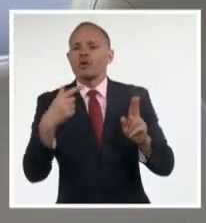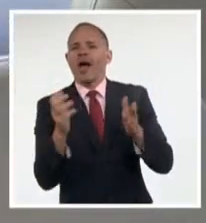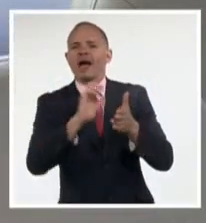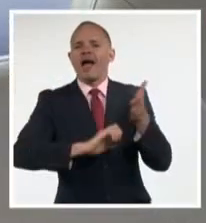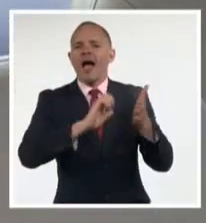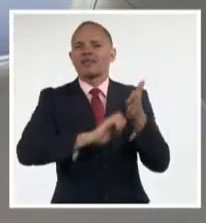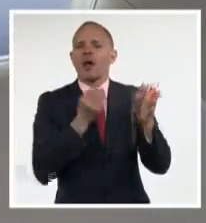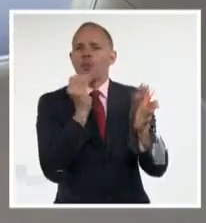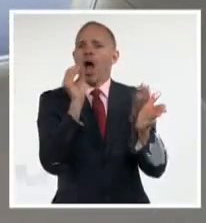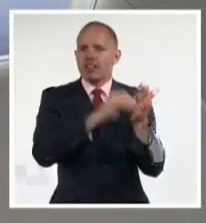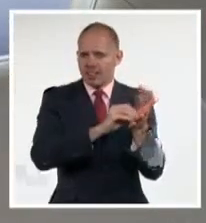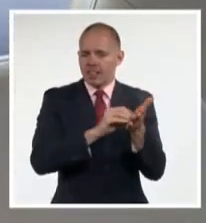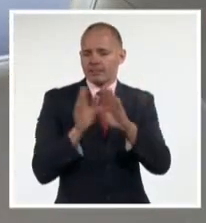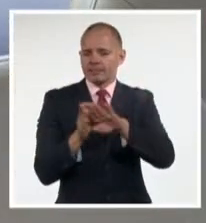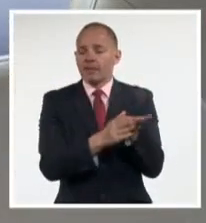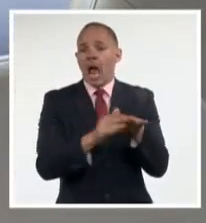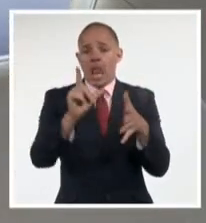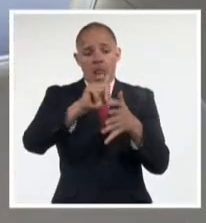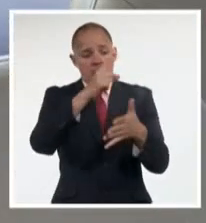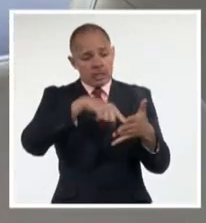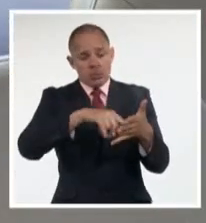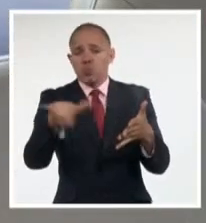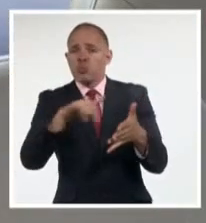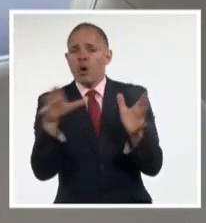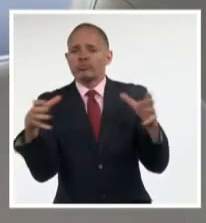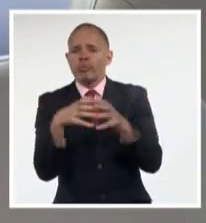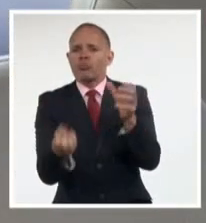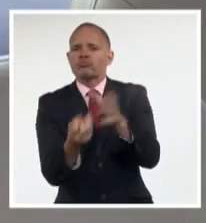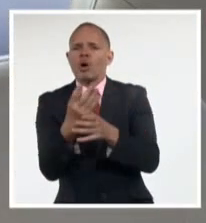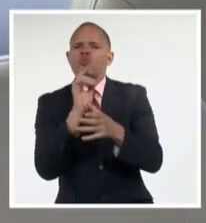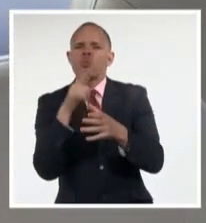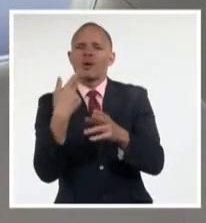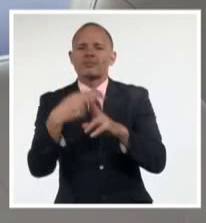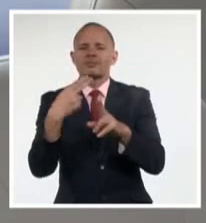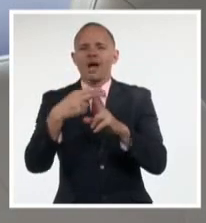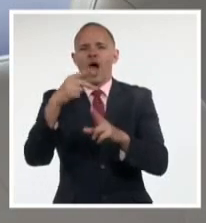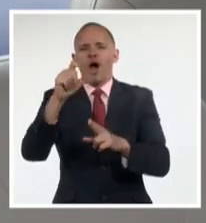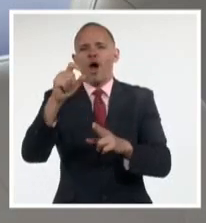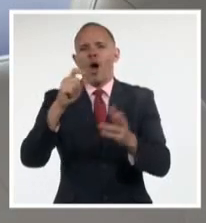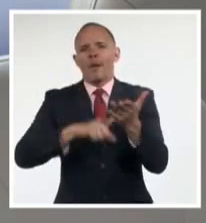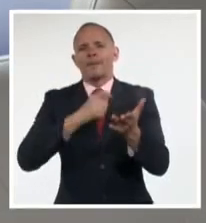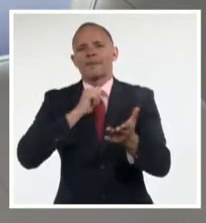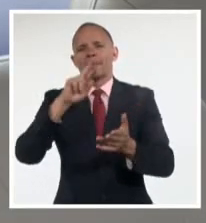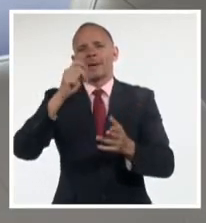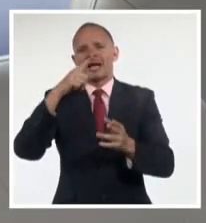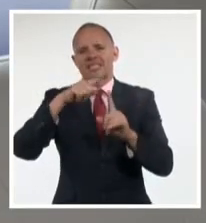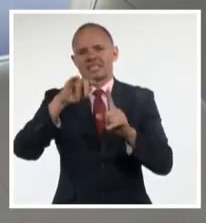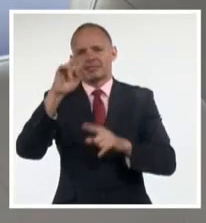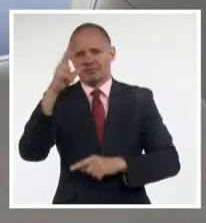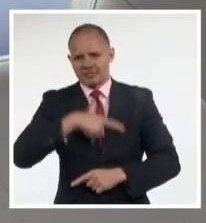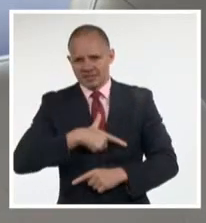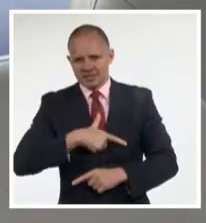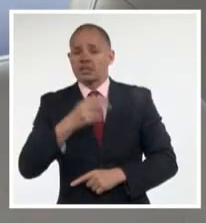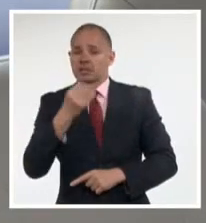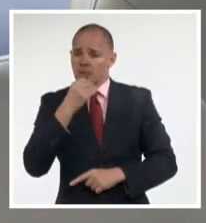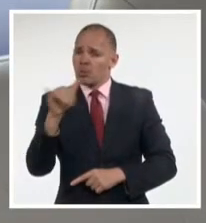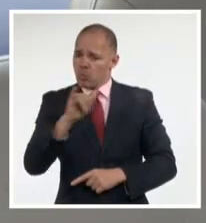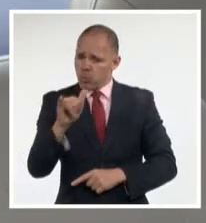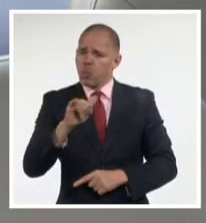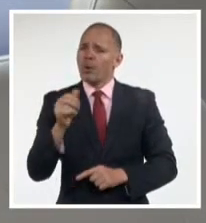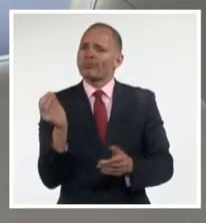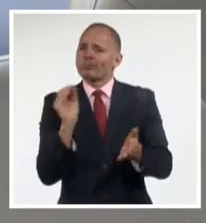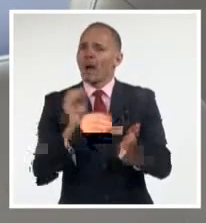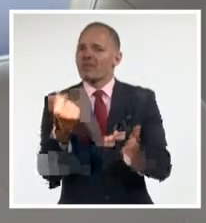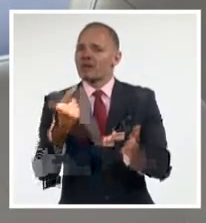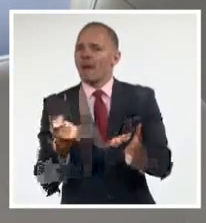la creación de cooperativas con mayor o menor éxito, donde los miembros van aportando capital al colectivo para la construcción de viviendas y de